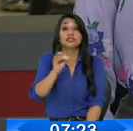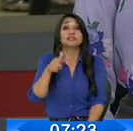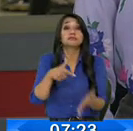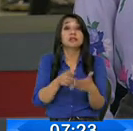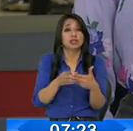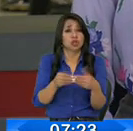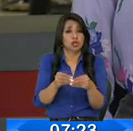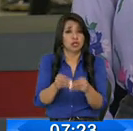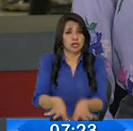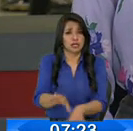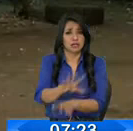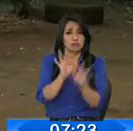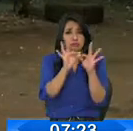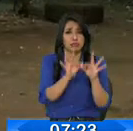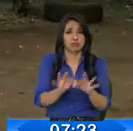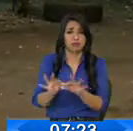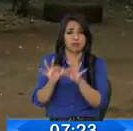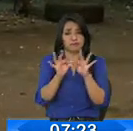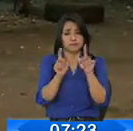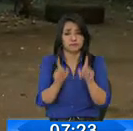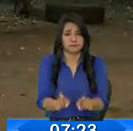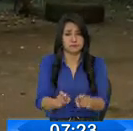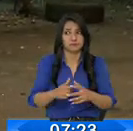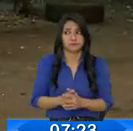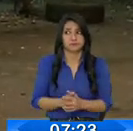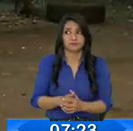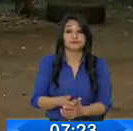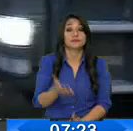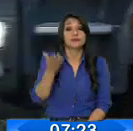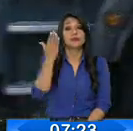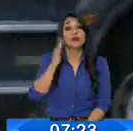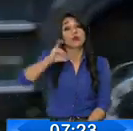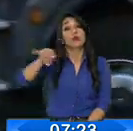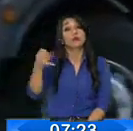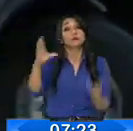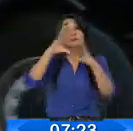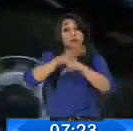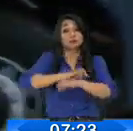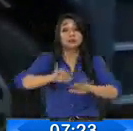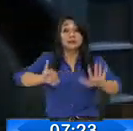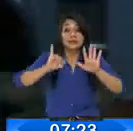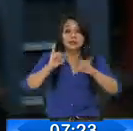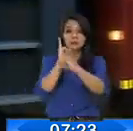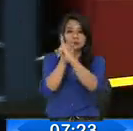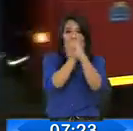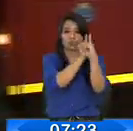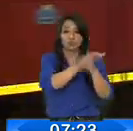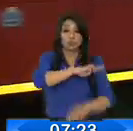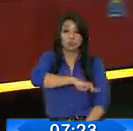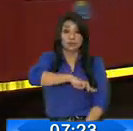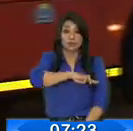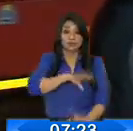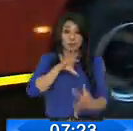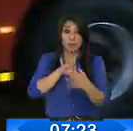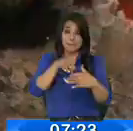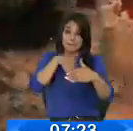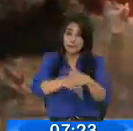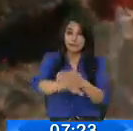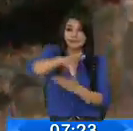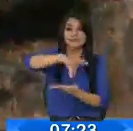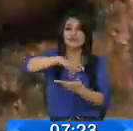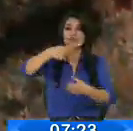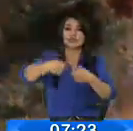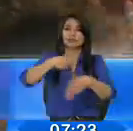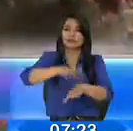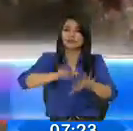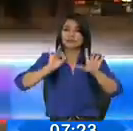$200,000. Fue la noche de este jueves que al menos 6 instituciones del Cabildo Capitalino lograron entrar al centro histórico después de 7